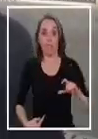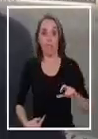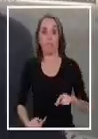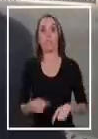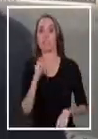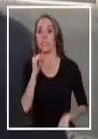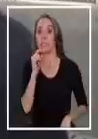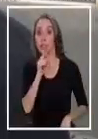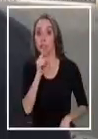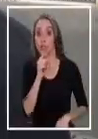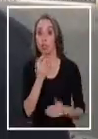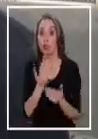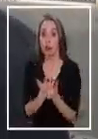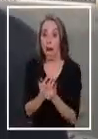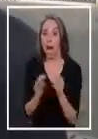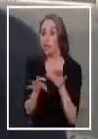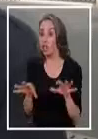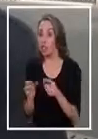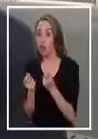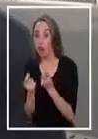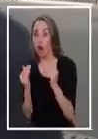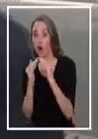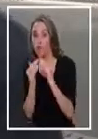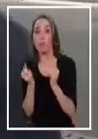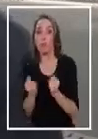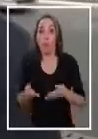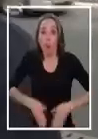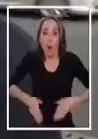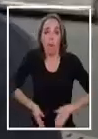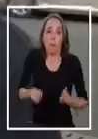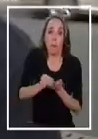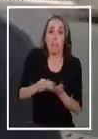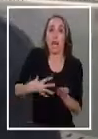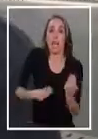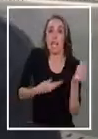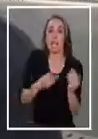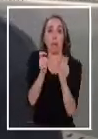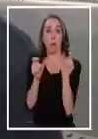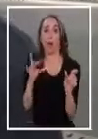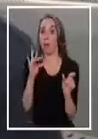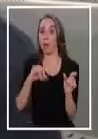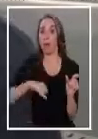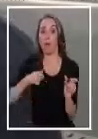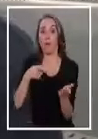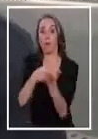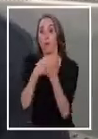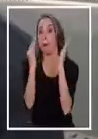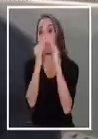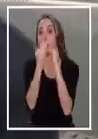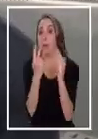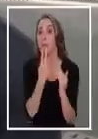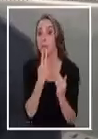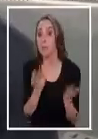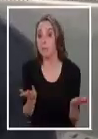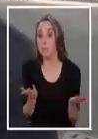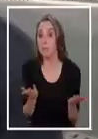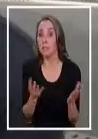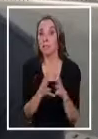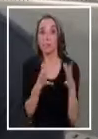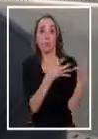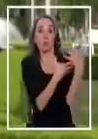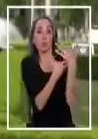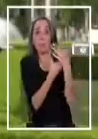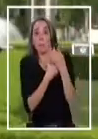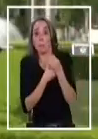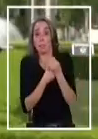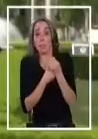Si estuvieran las condiciones, tendríamos más hijos. Ahora la gente joven tiene que comprar casa. La presión es